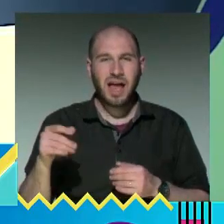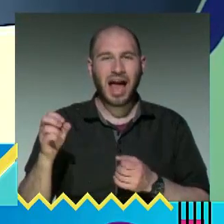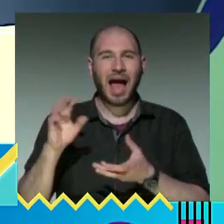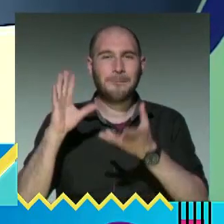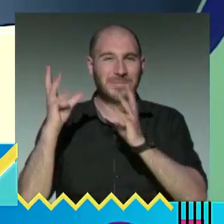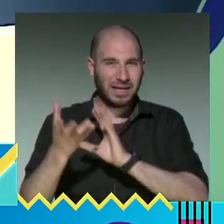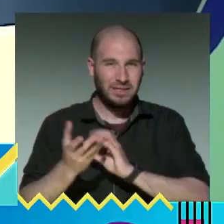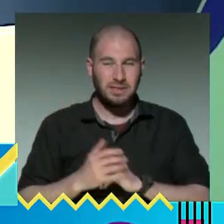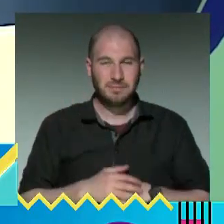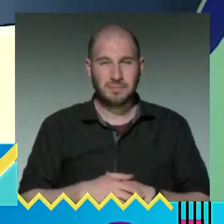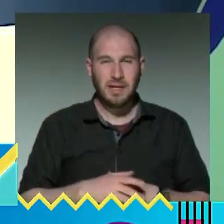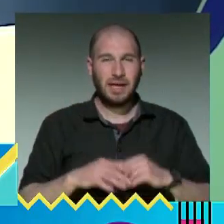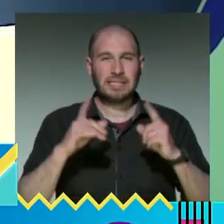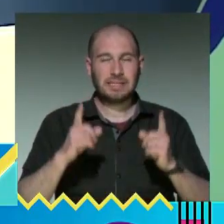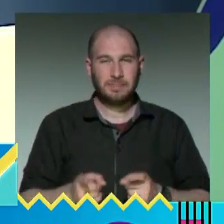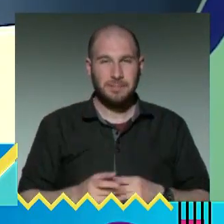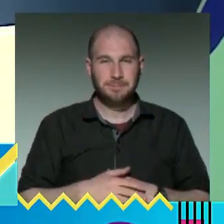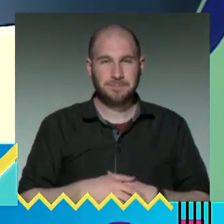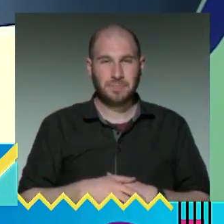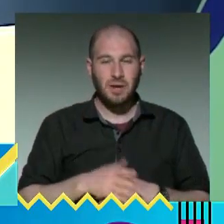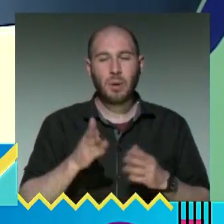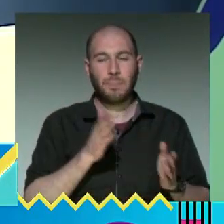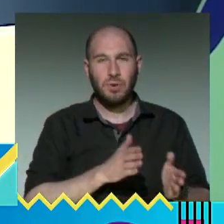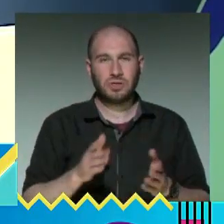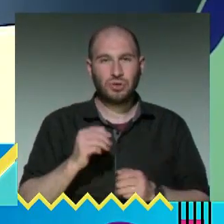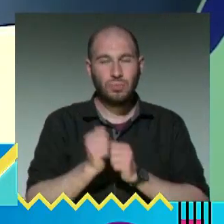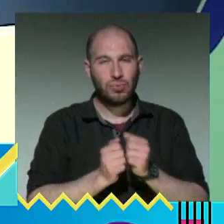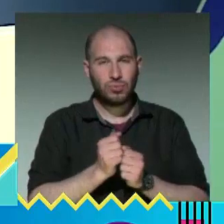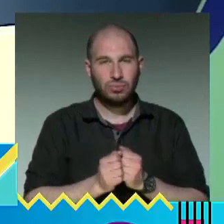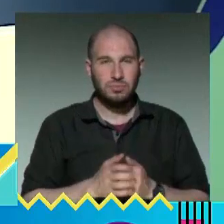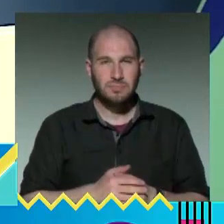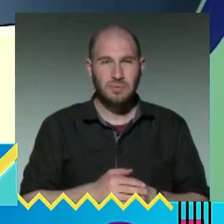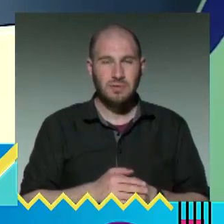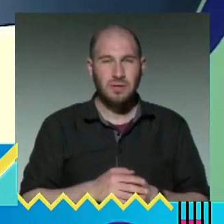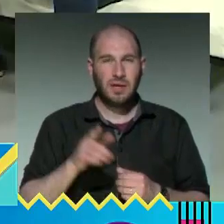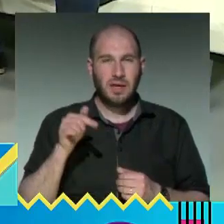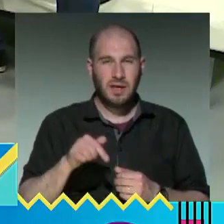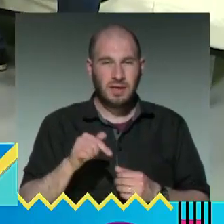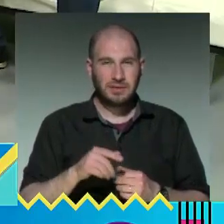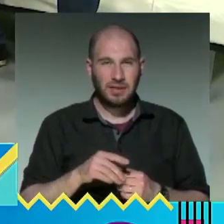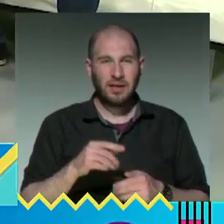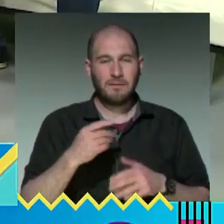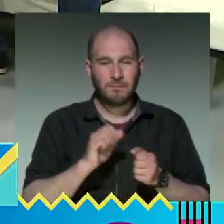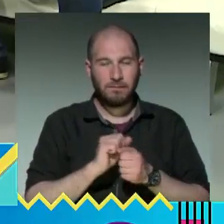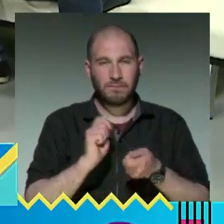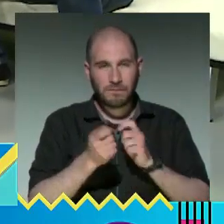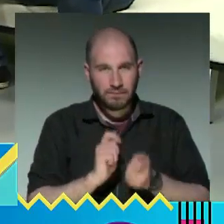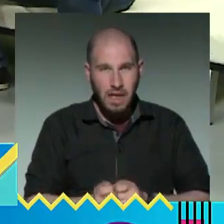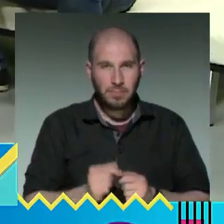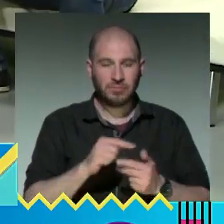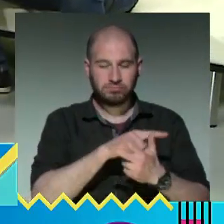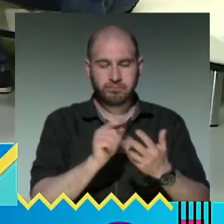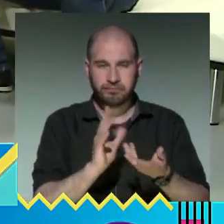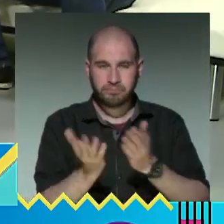ambiental, que también el proceso productivo genere dinámica e interacción entre estas